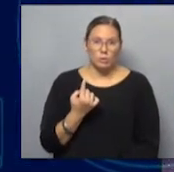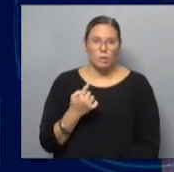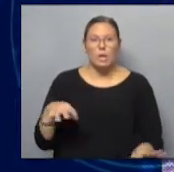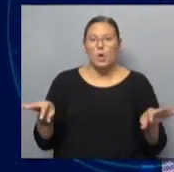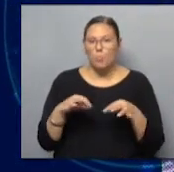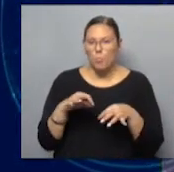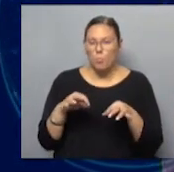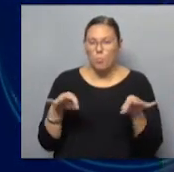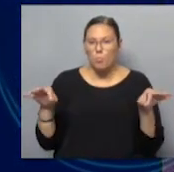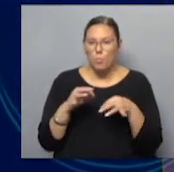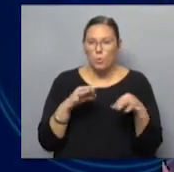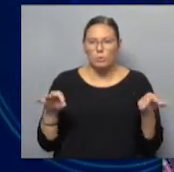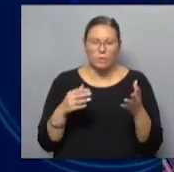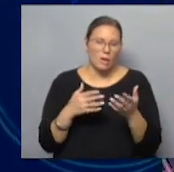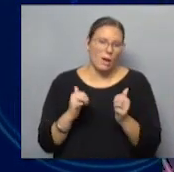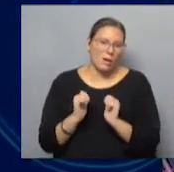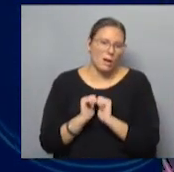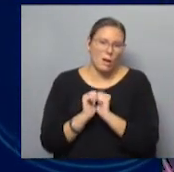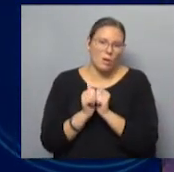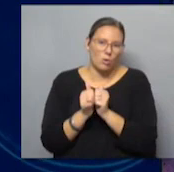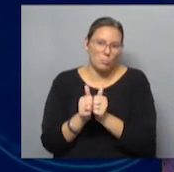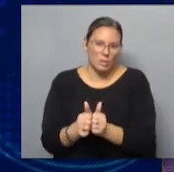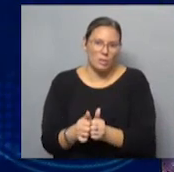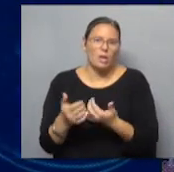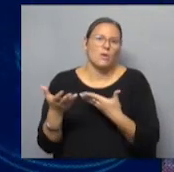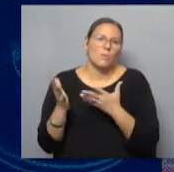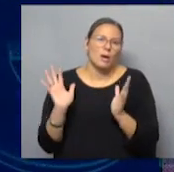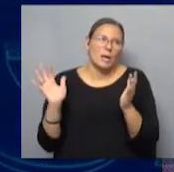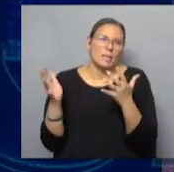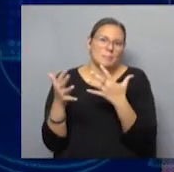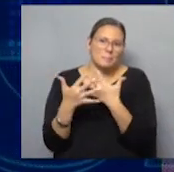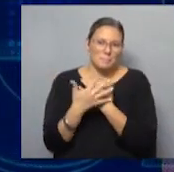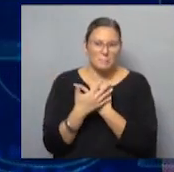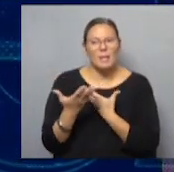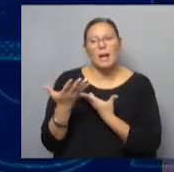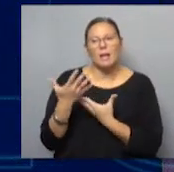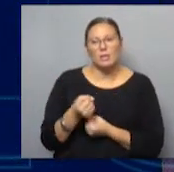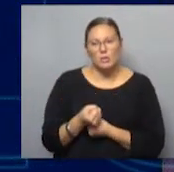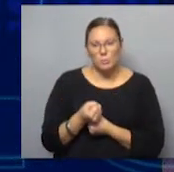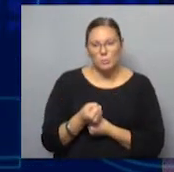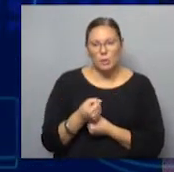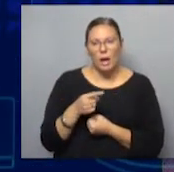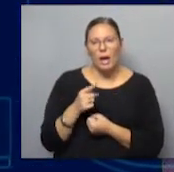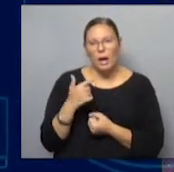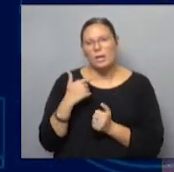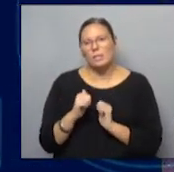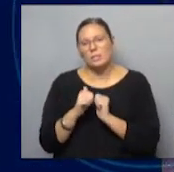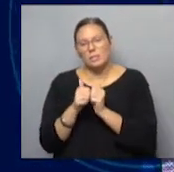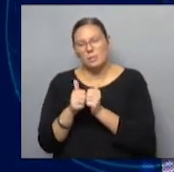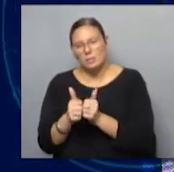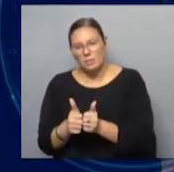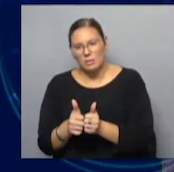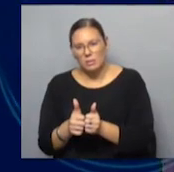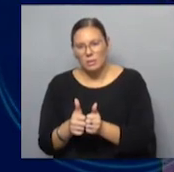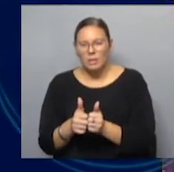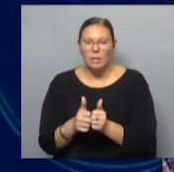música obviamente que nos va a acompañar y nos va a arropar y nos va a ayudar a ese recorrido